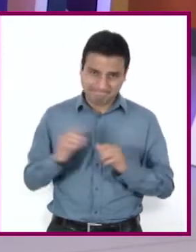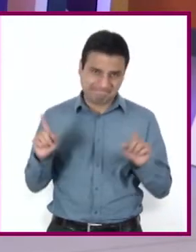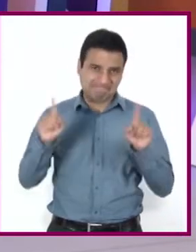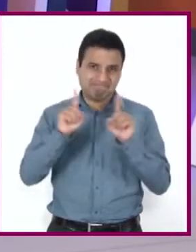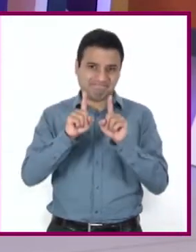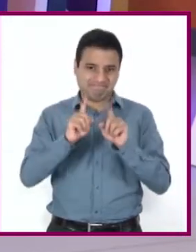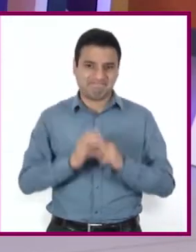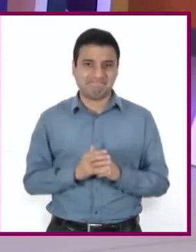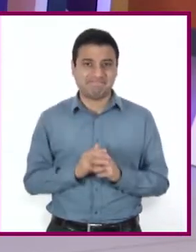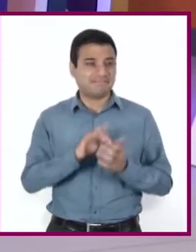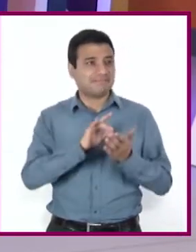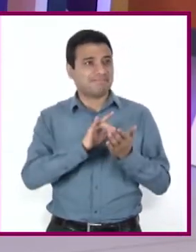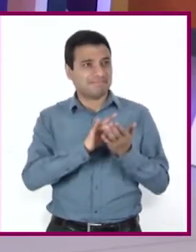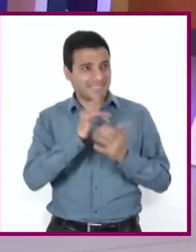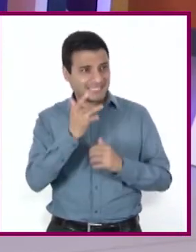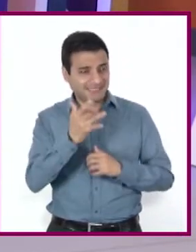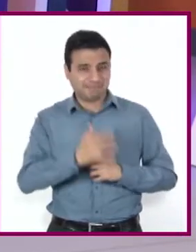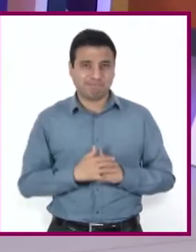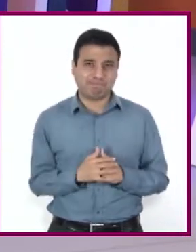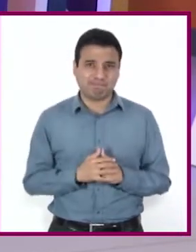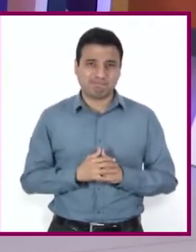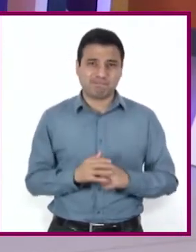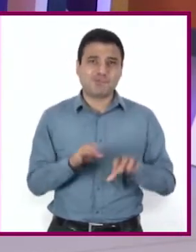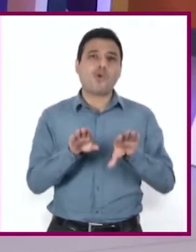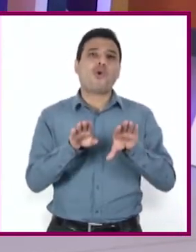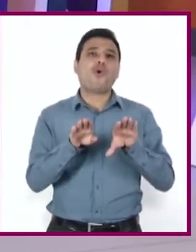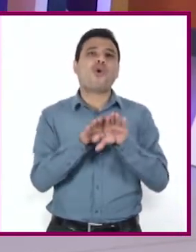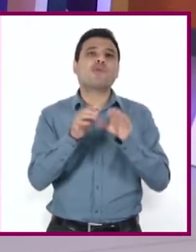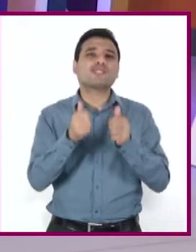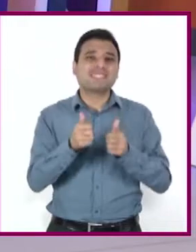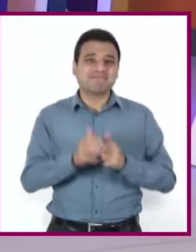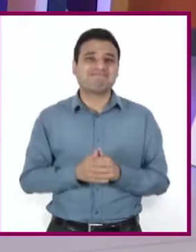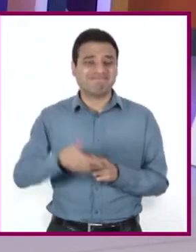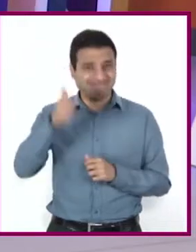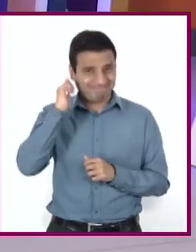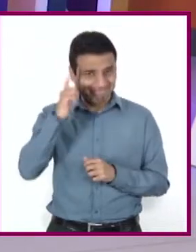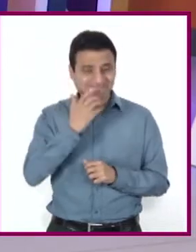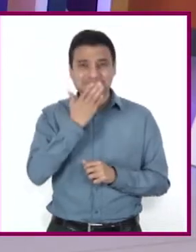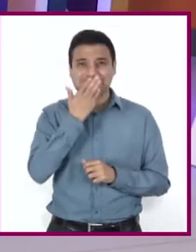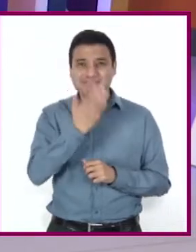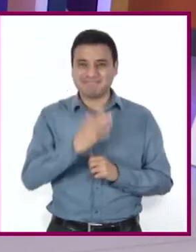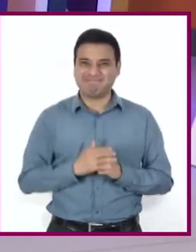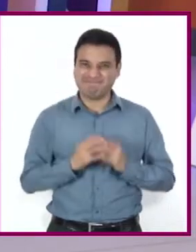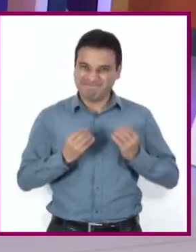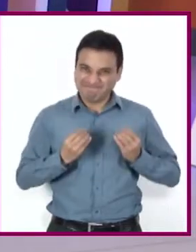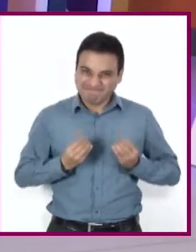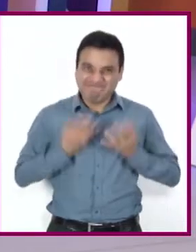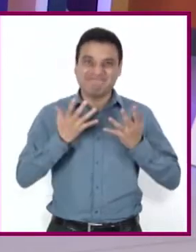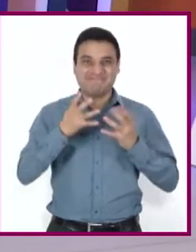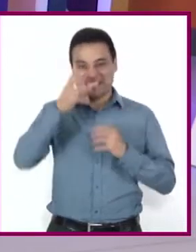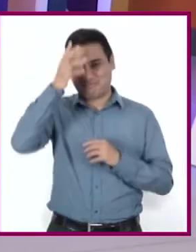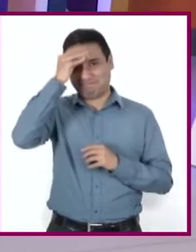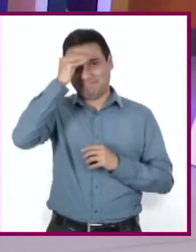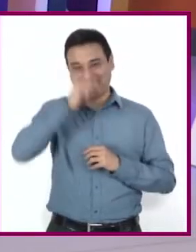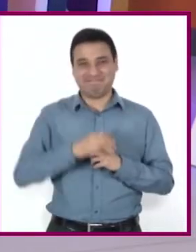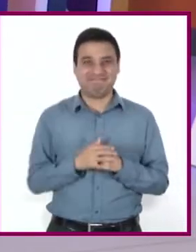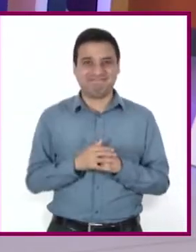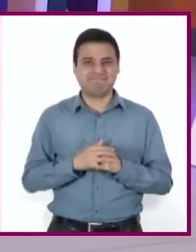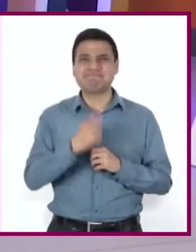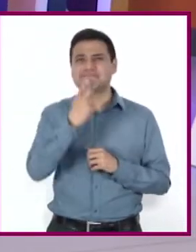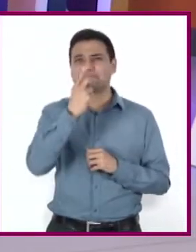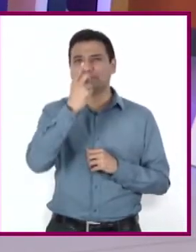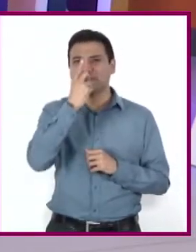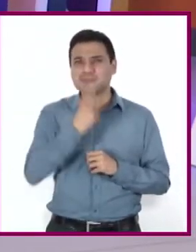Álvarez. Gracias, profesor Mario. ¿Cómo están? Deseo se encuentren bien y con mucho ánimo de seguir aprendiendo. Y díganos,